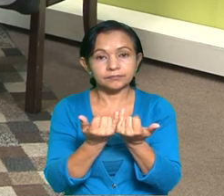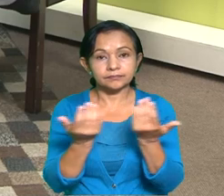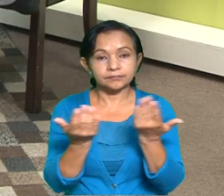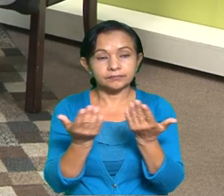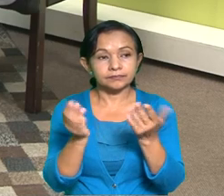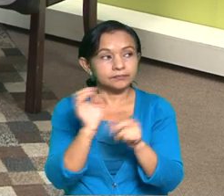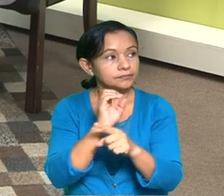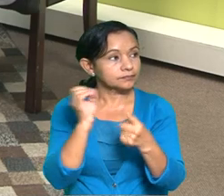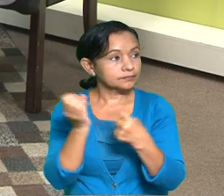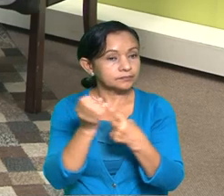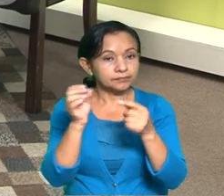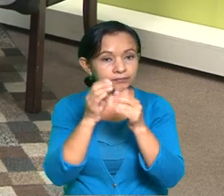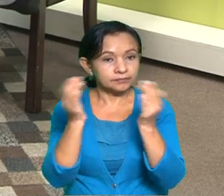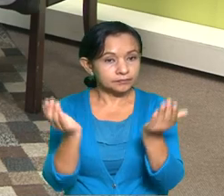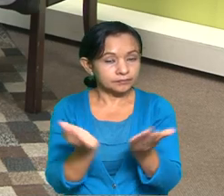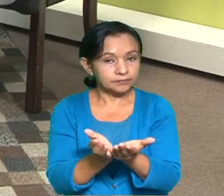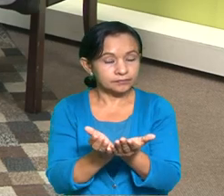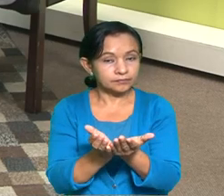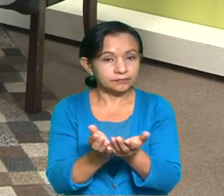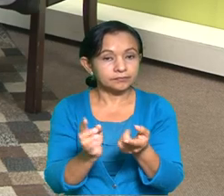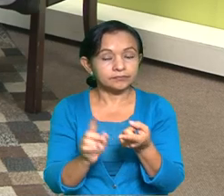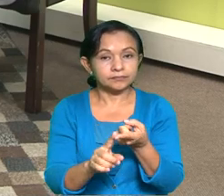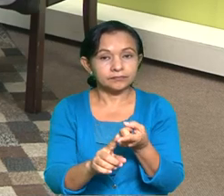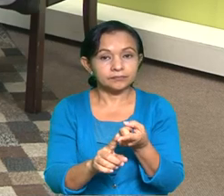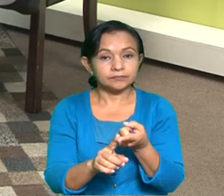la Organización Mundial de la Salud en